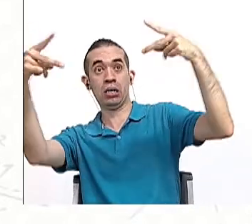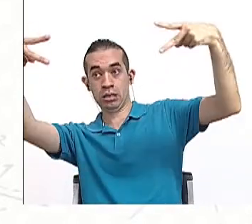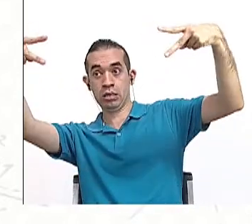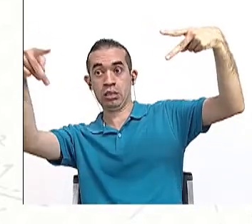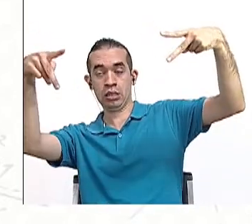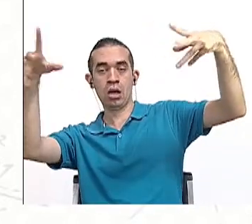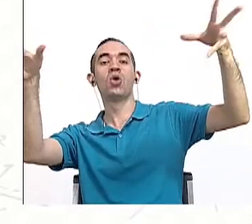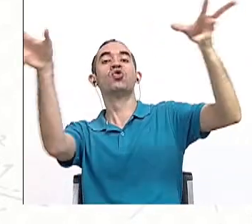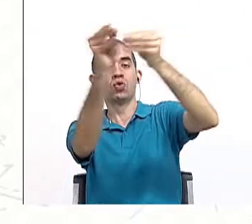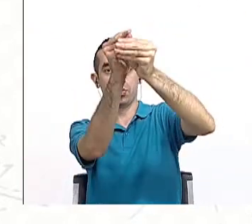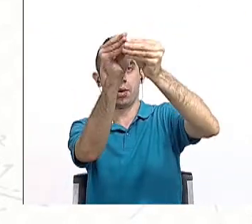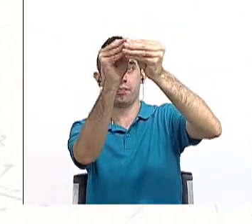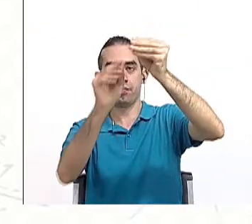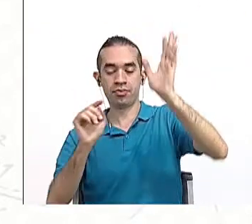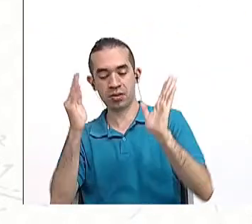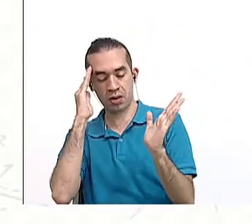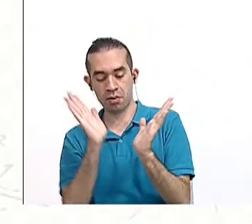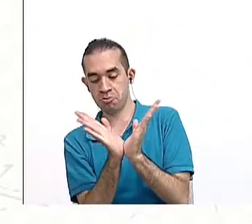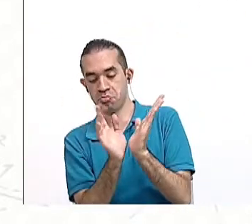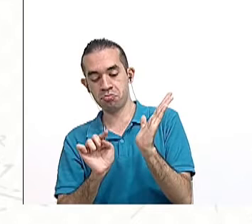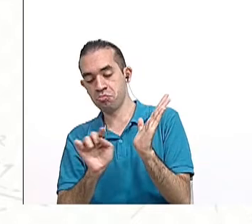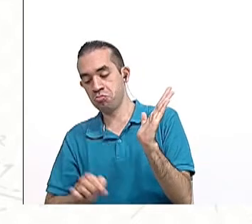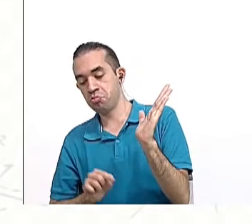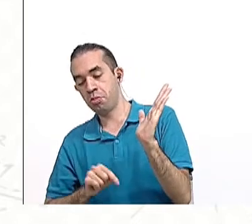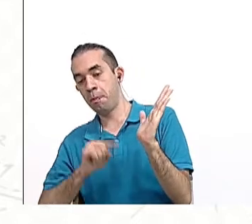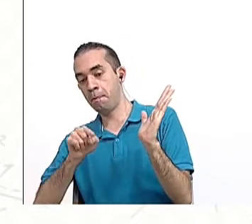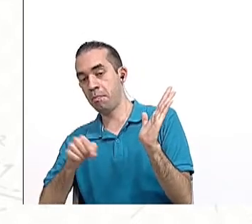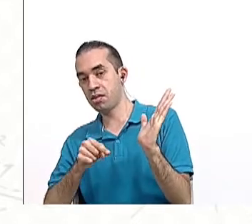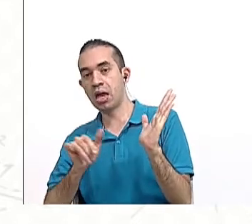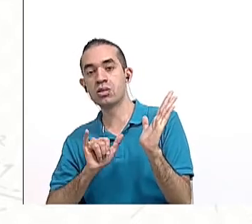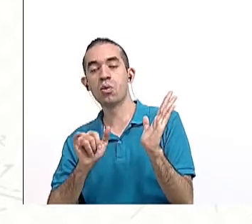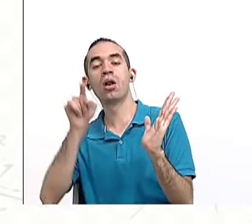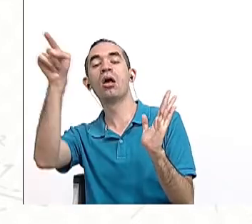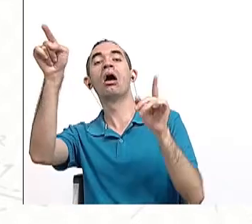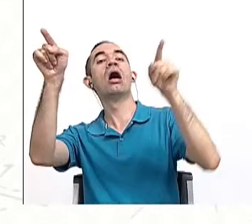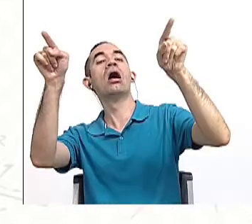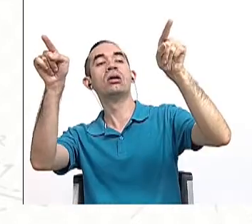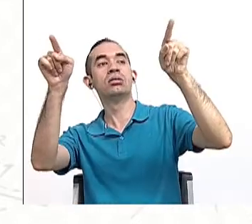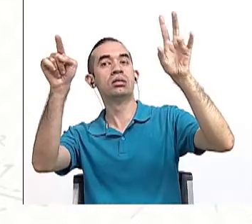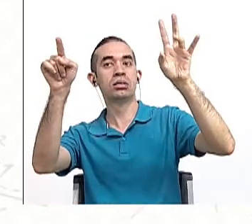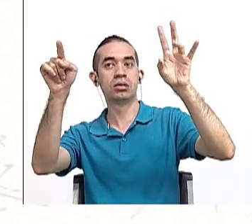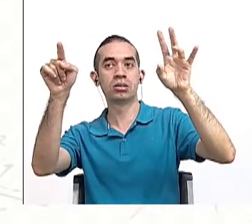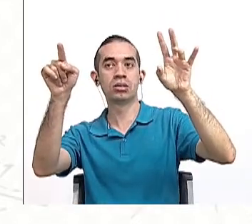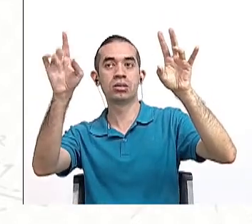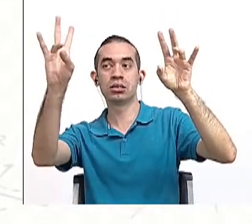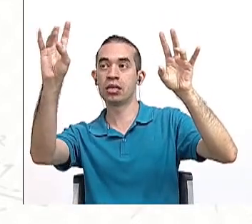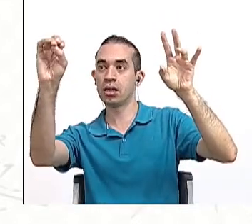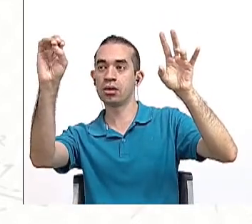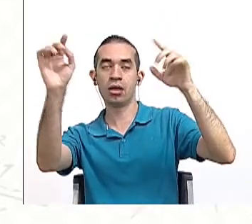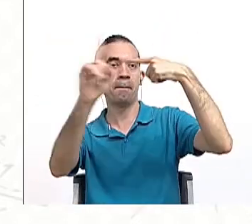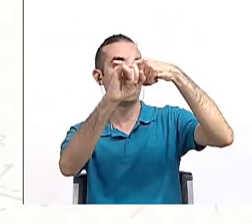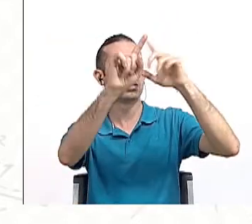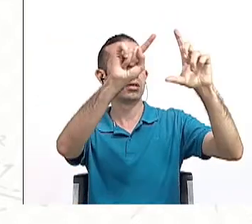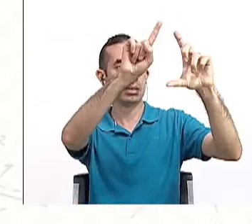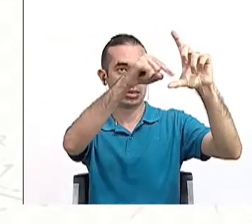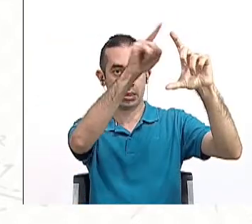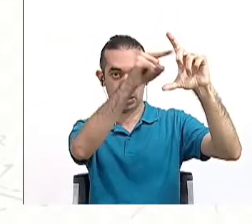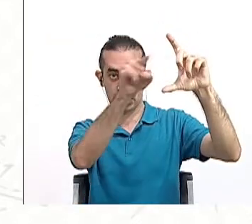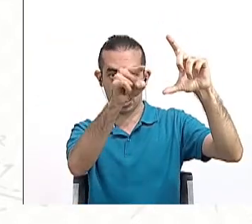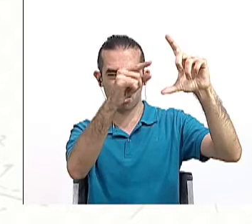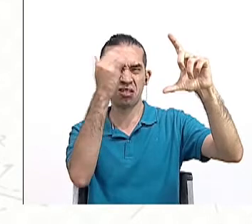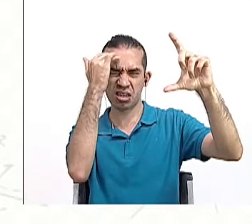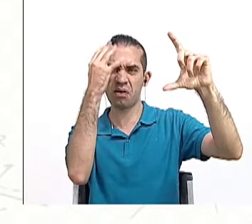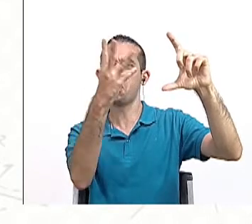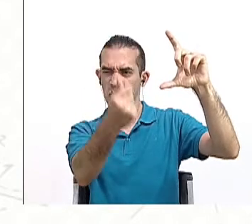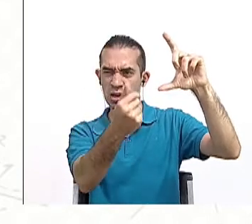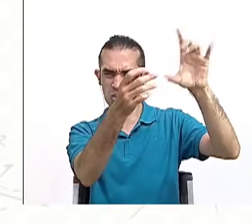que beta es igual a la suma de 70 más cita pero ya tenemos el valor de cita verdad